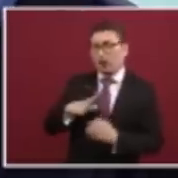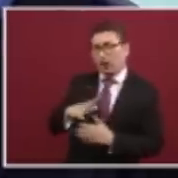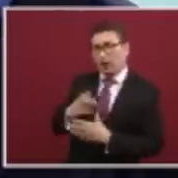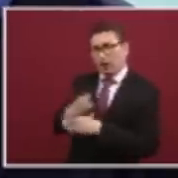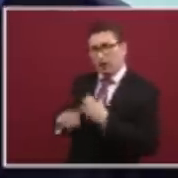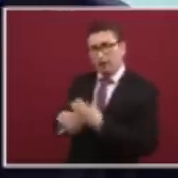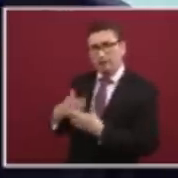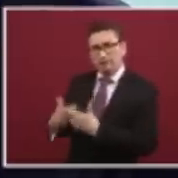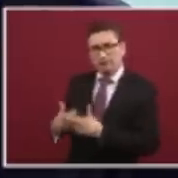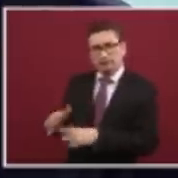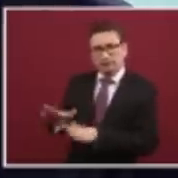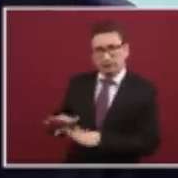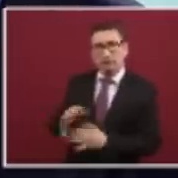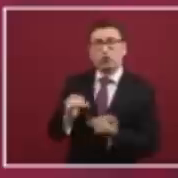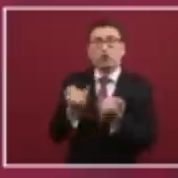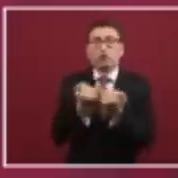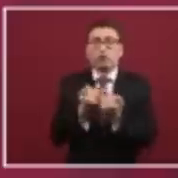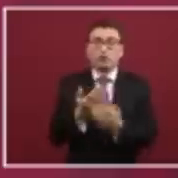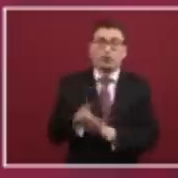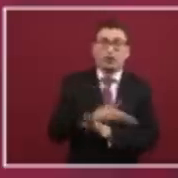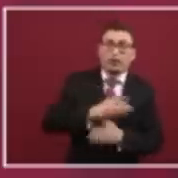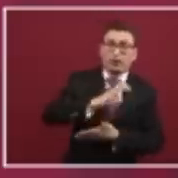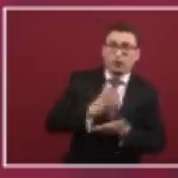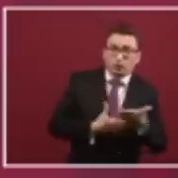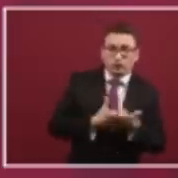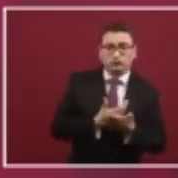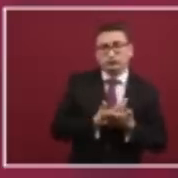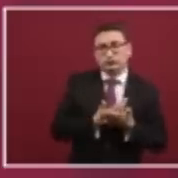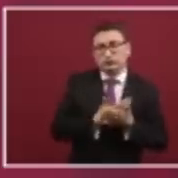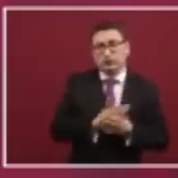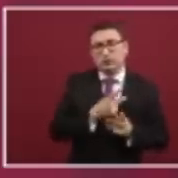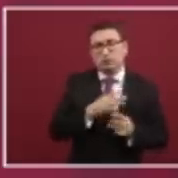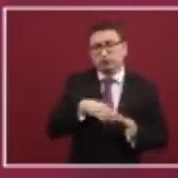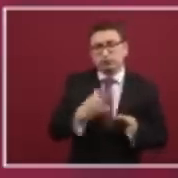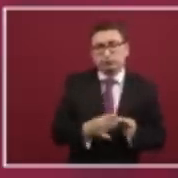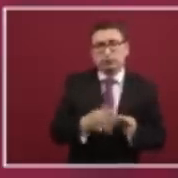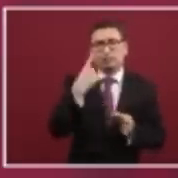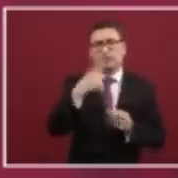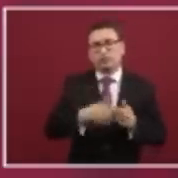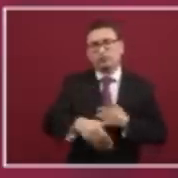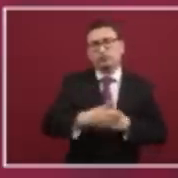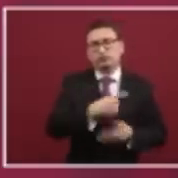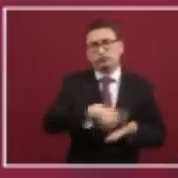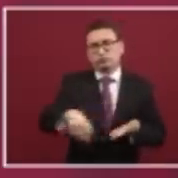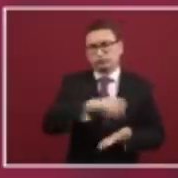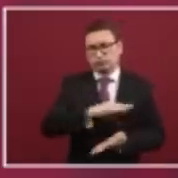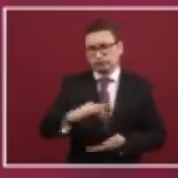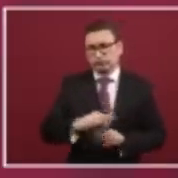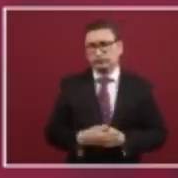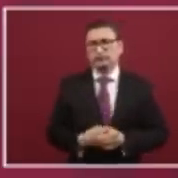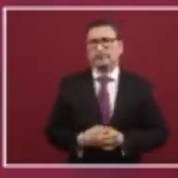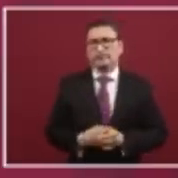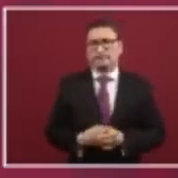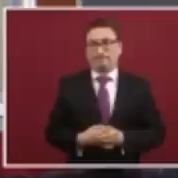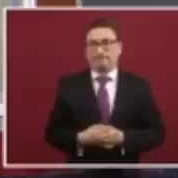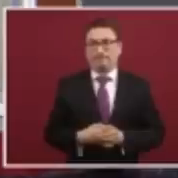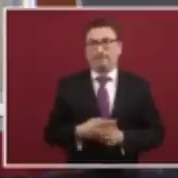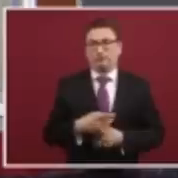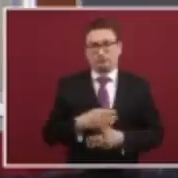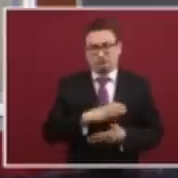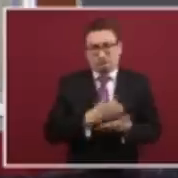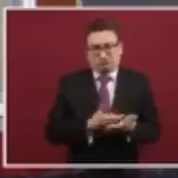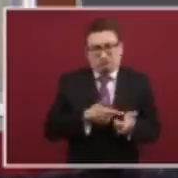hay contratos previamente establecidos que permitirán la adquisición de los bienes, los estamos